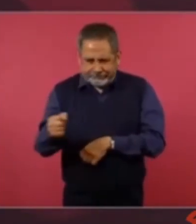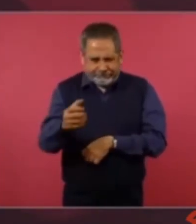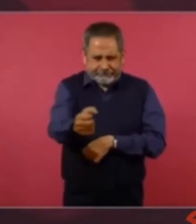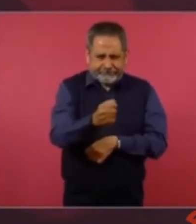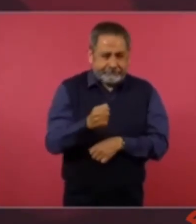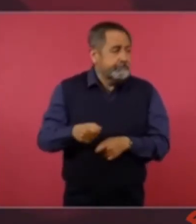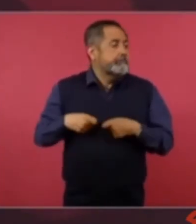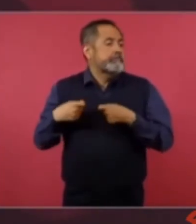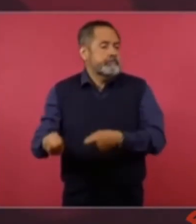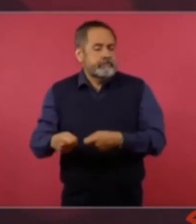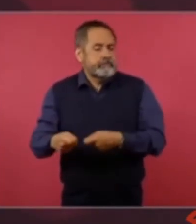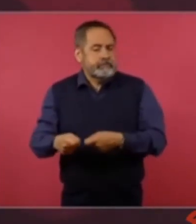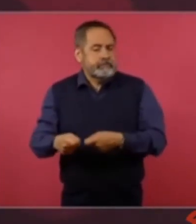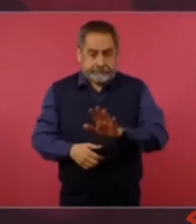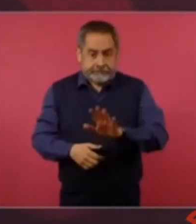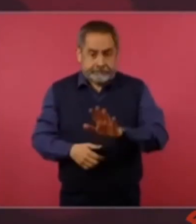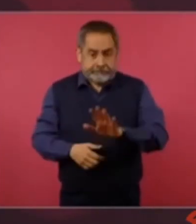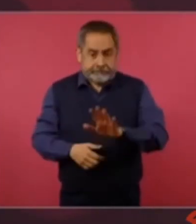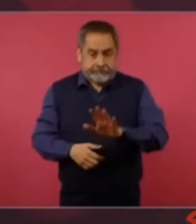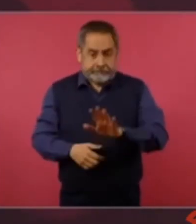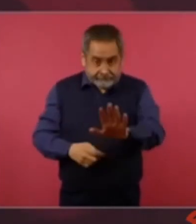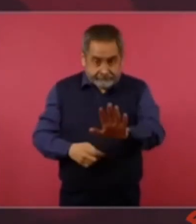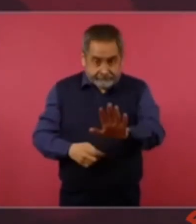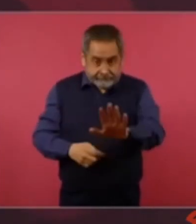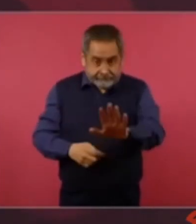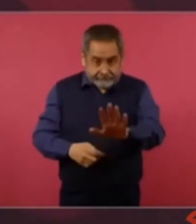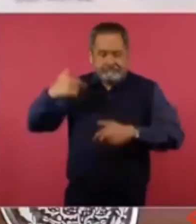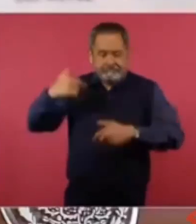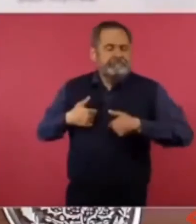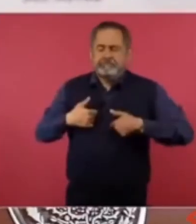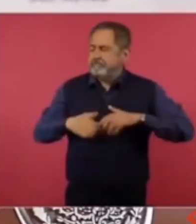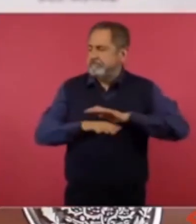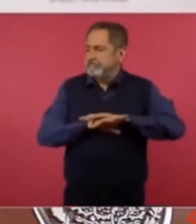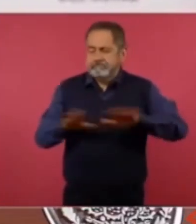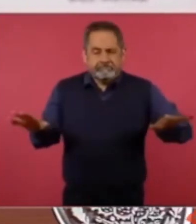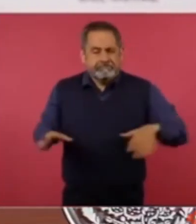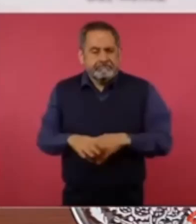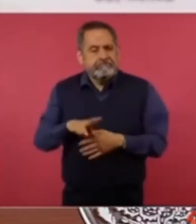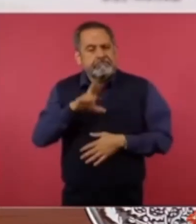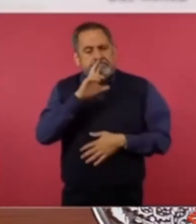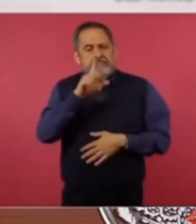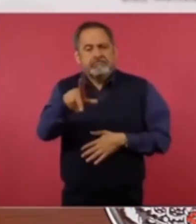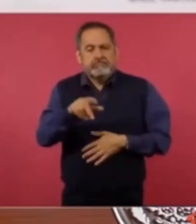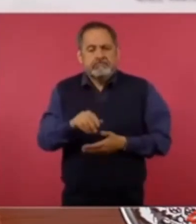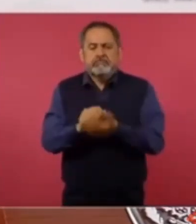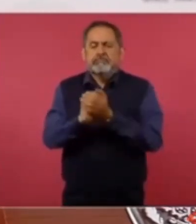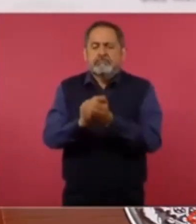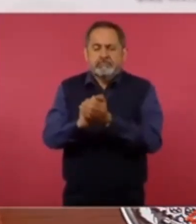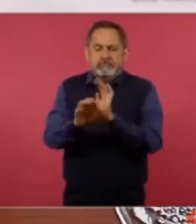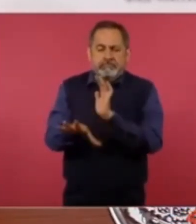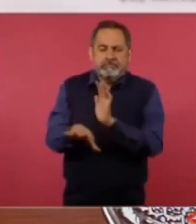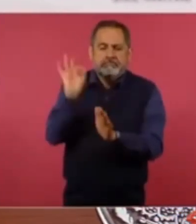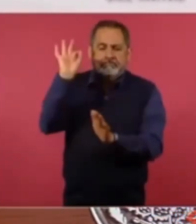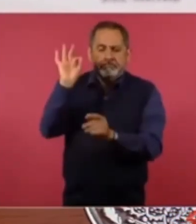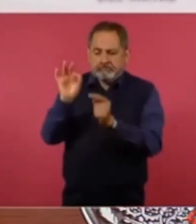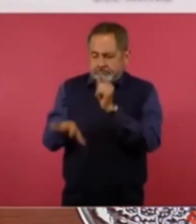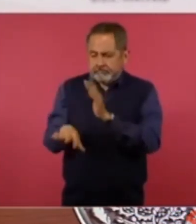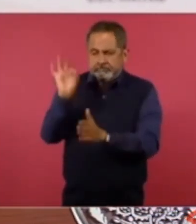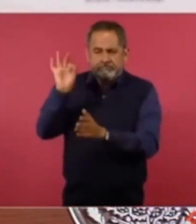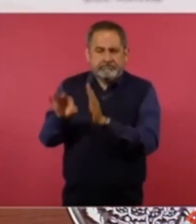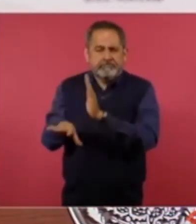Y se decidió, bueno, vamos a que haya un sorteo.